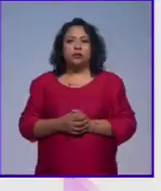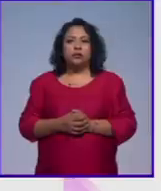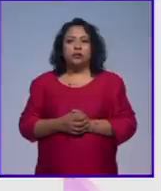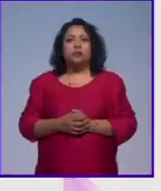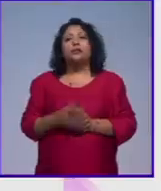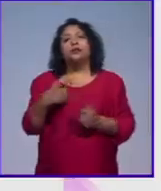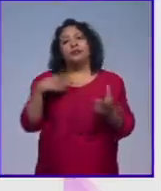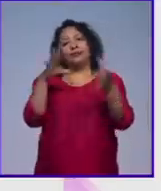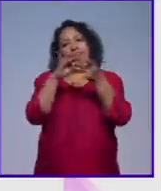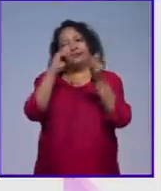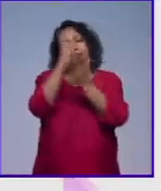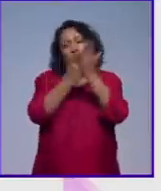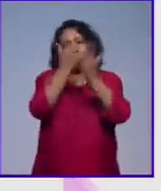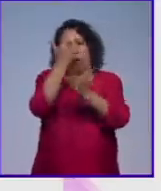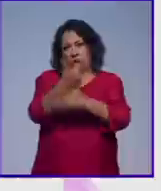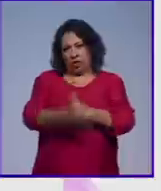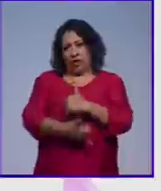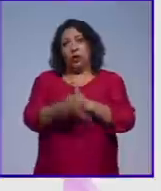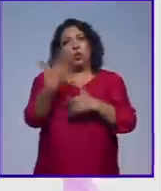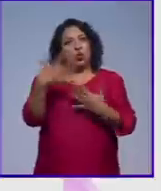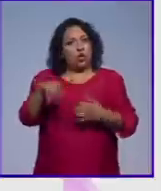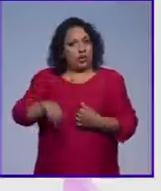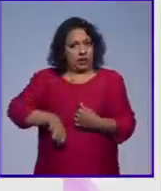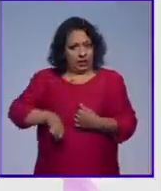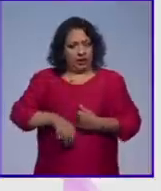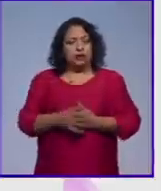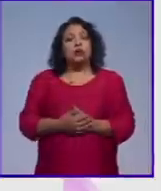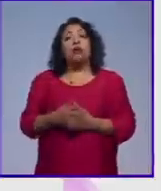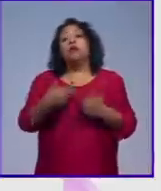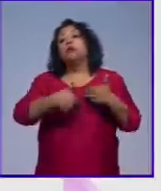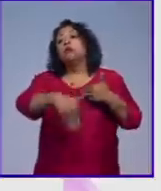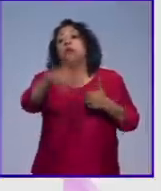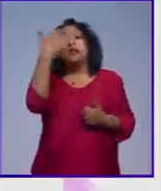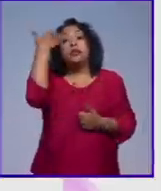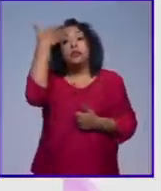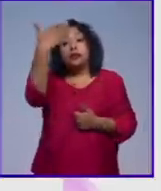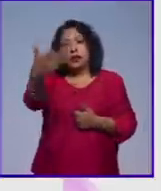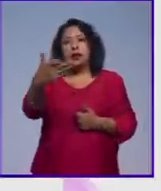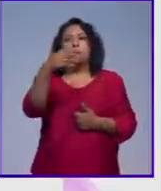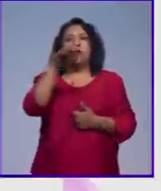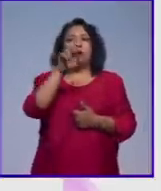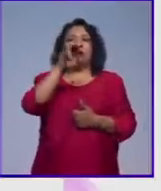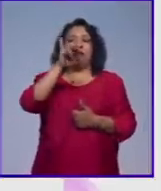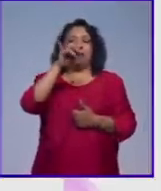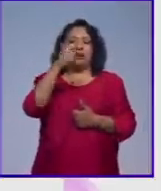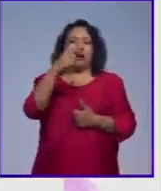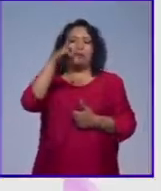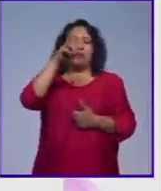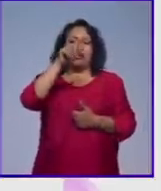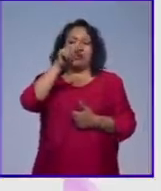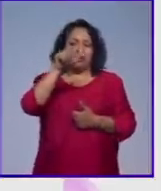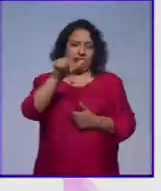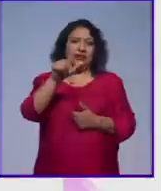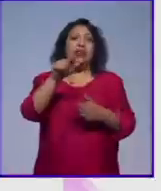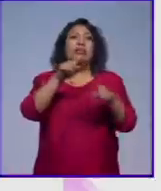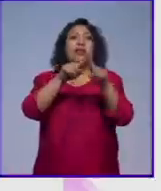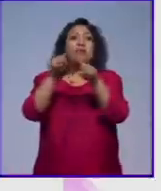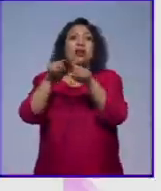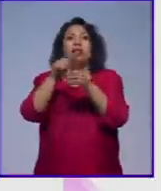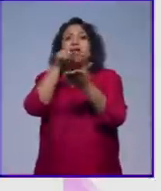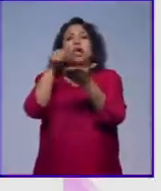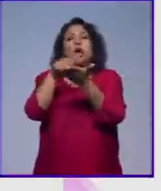Vamos a platicarles de un proyecto muy interesante y a largo plazo de ENIAC Martínez por distintas